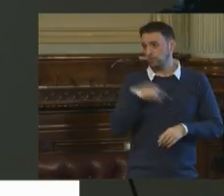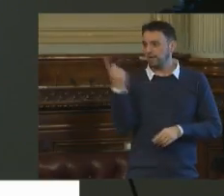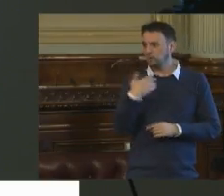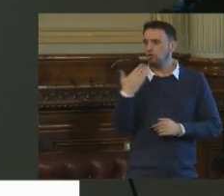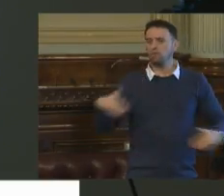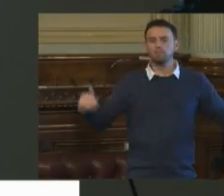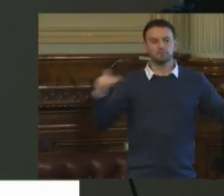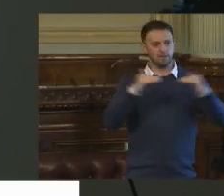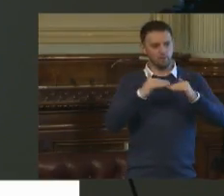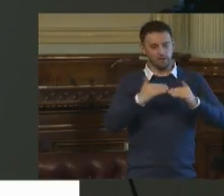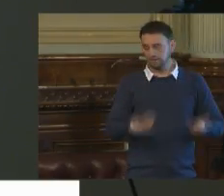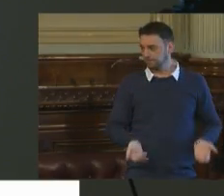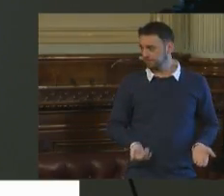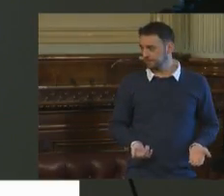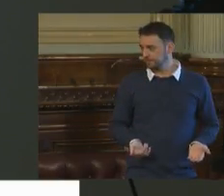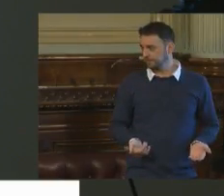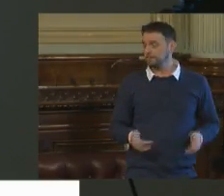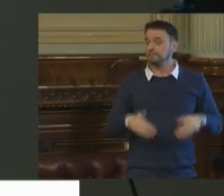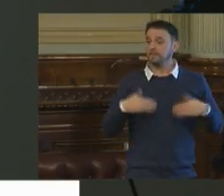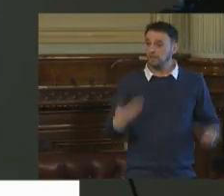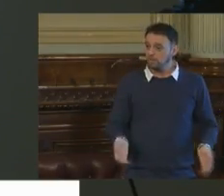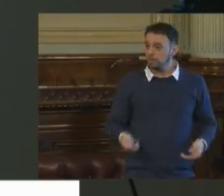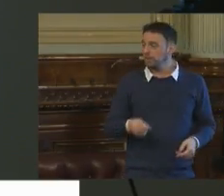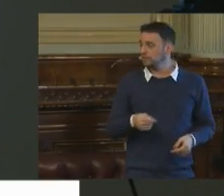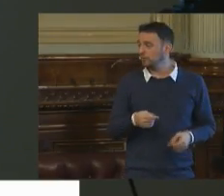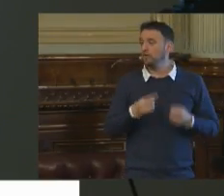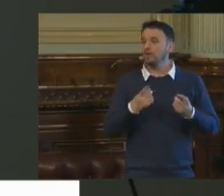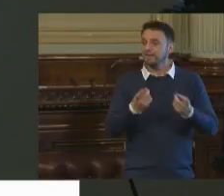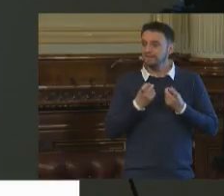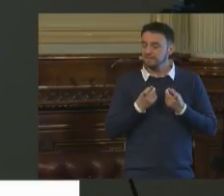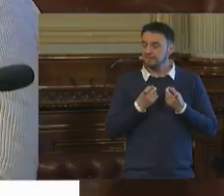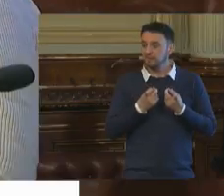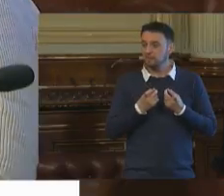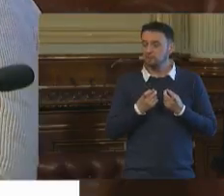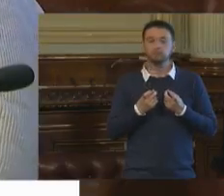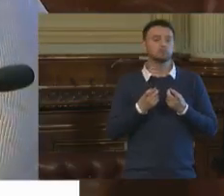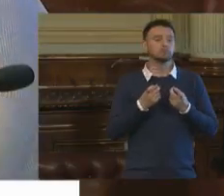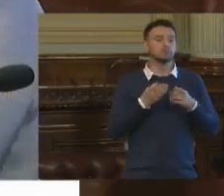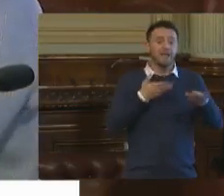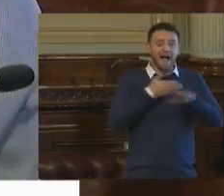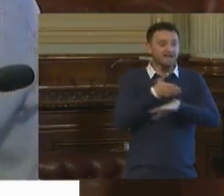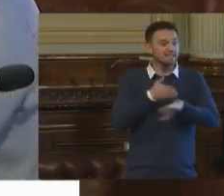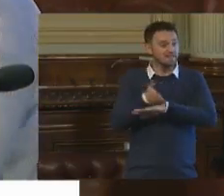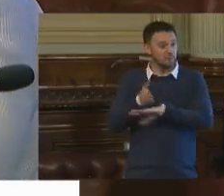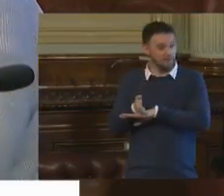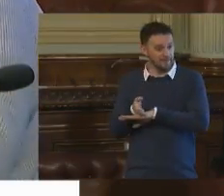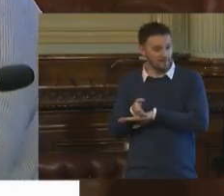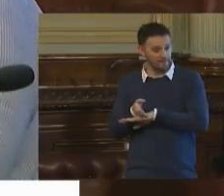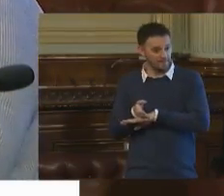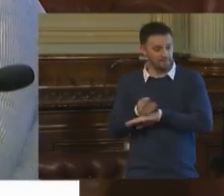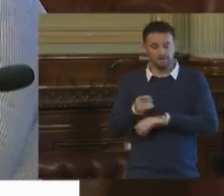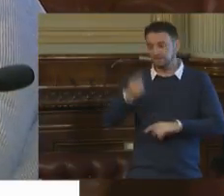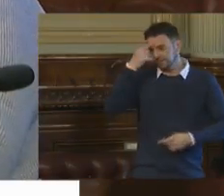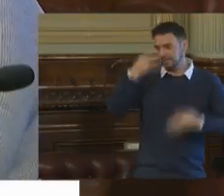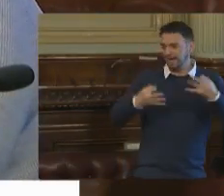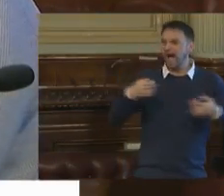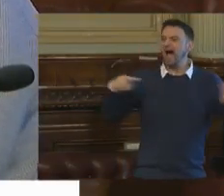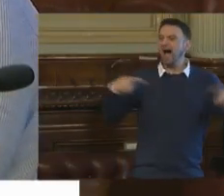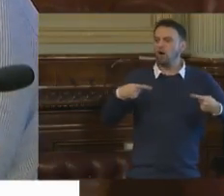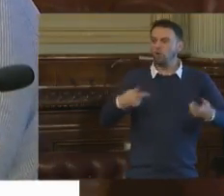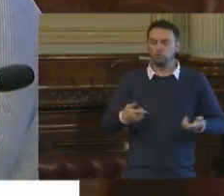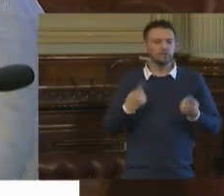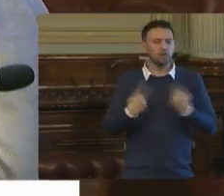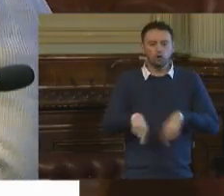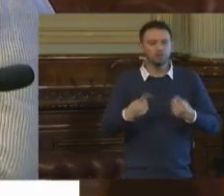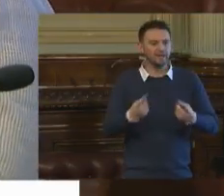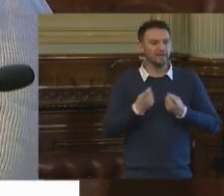igualdad de condiciones para todo esto tenemos que asegurar la accesibilidad y asegurar los ajustes en los